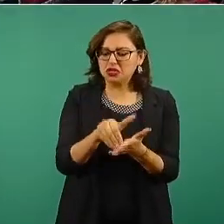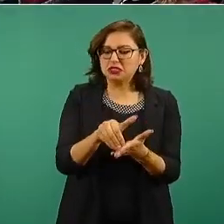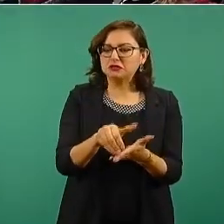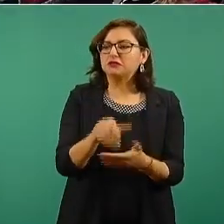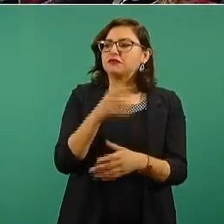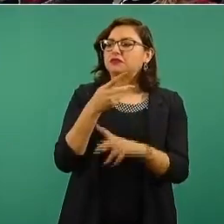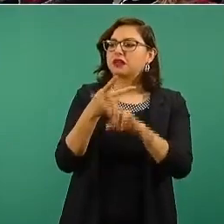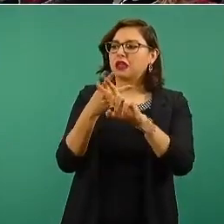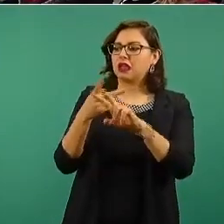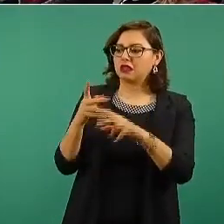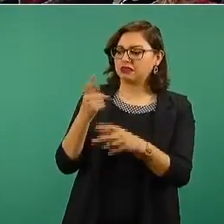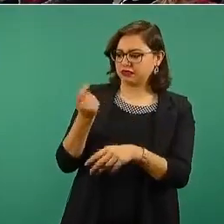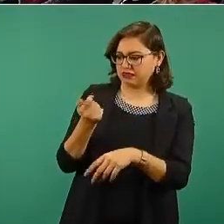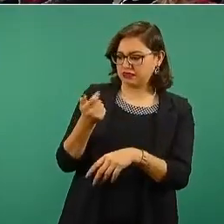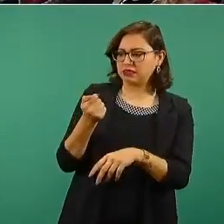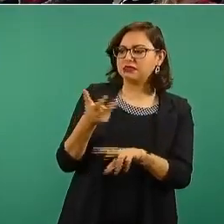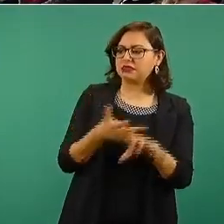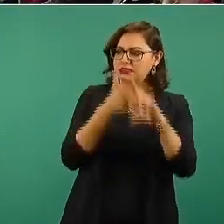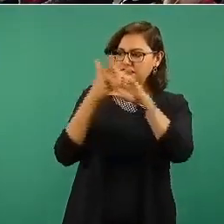Y dijeron los de Televisa, no.